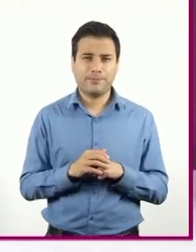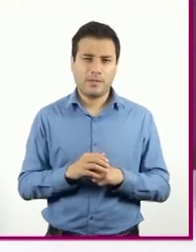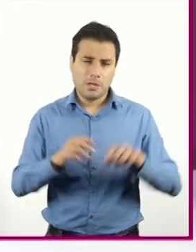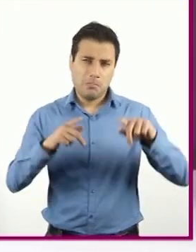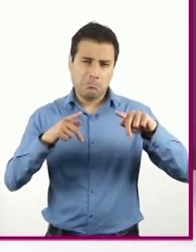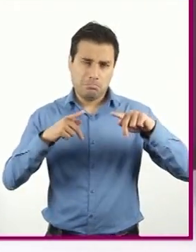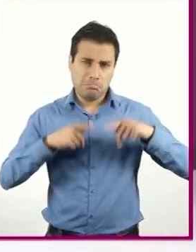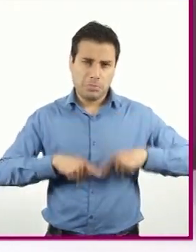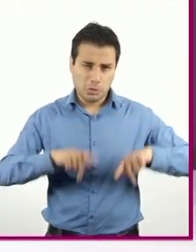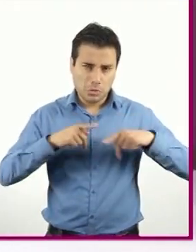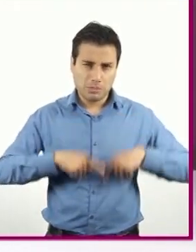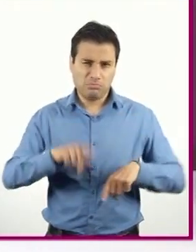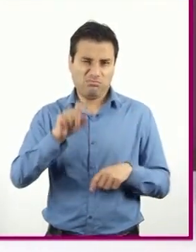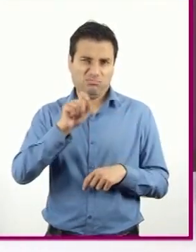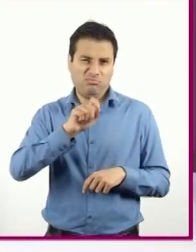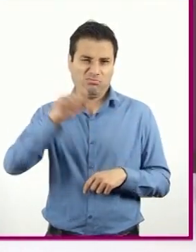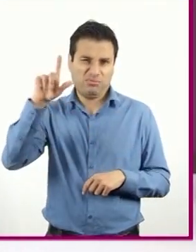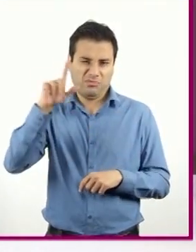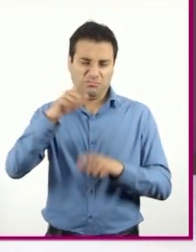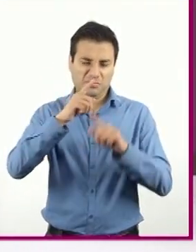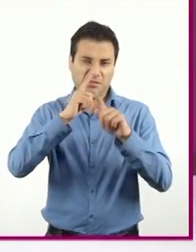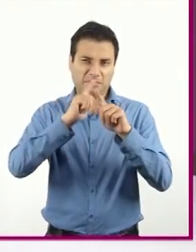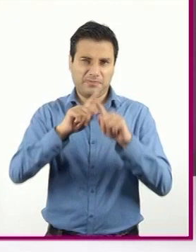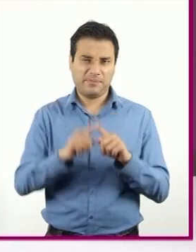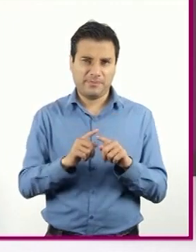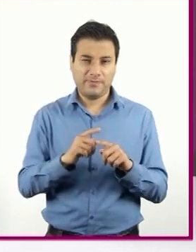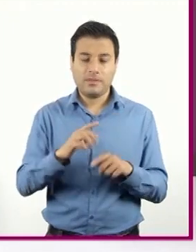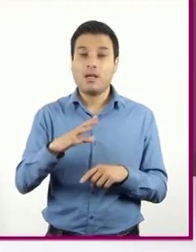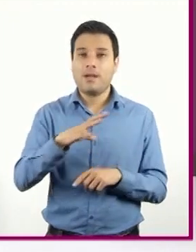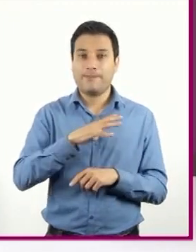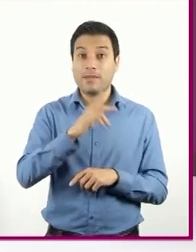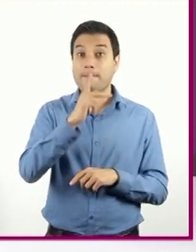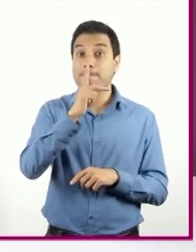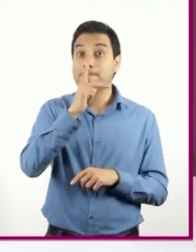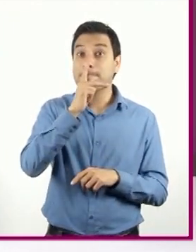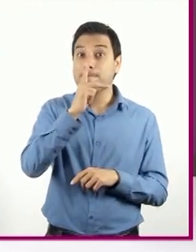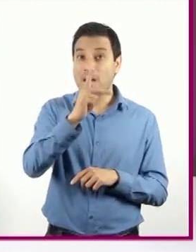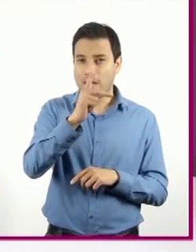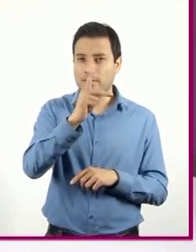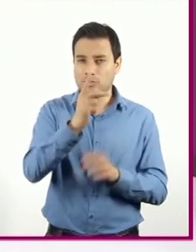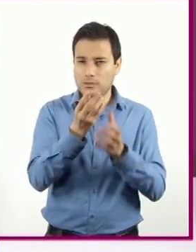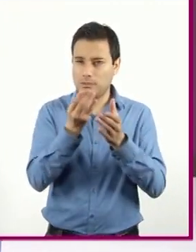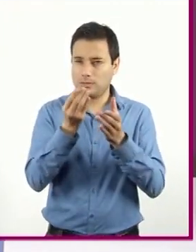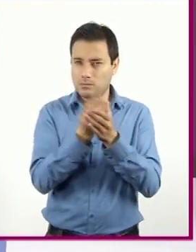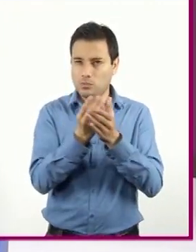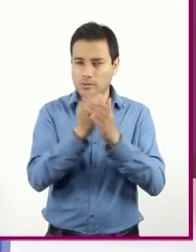de la lengua, han clasificado a las palabras en grupos para poder estudiarlas.